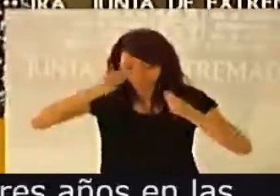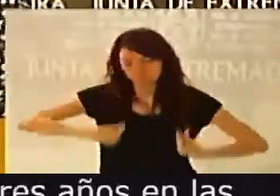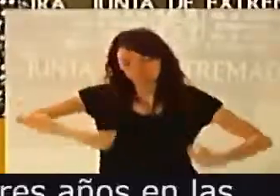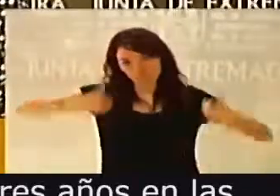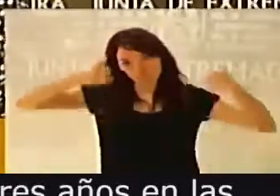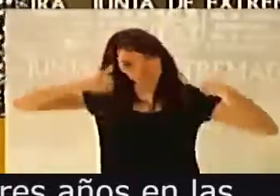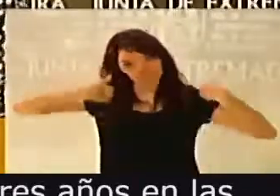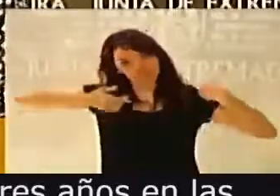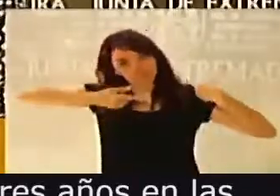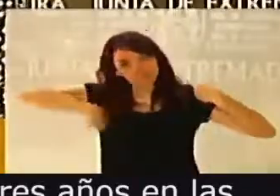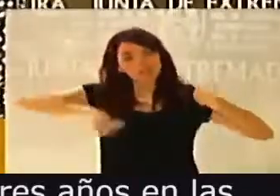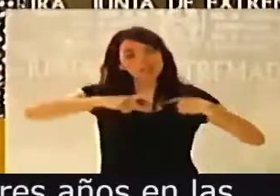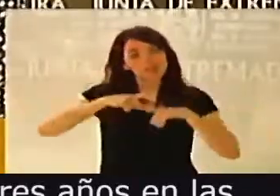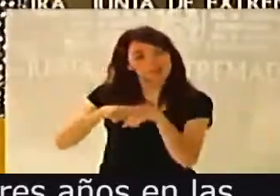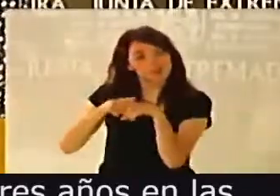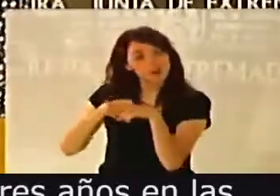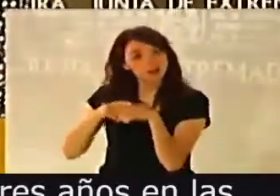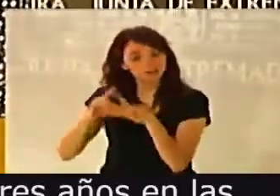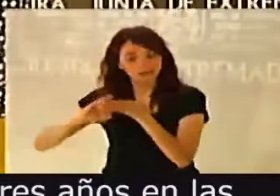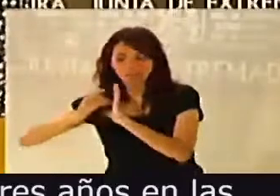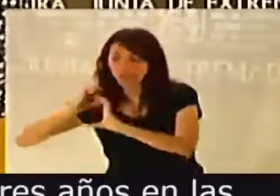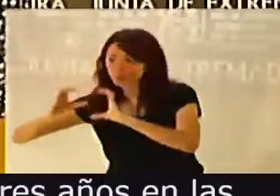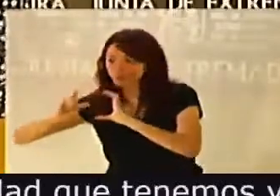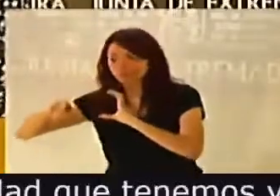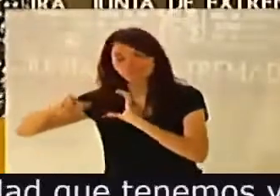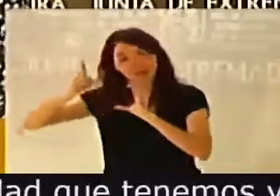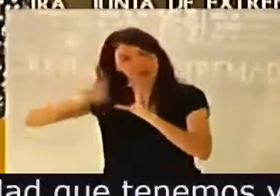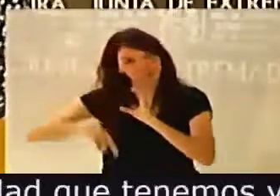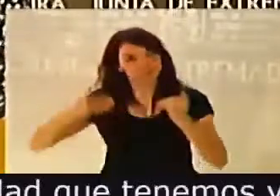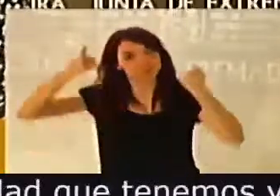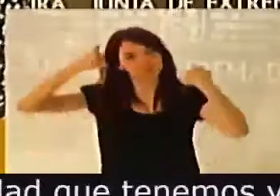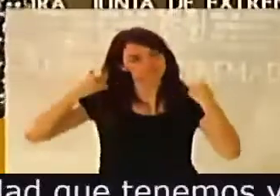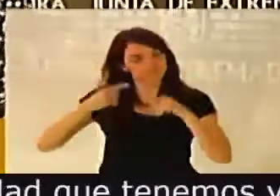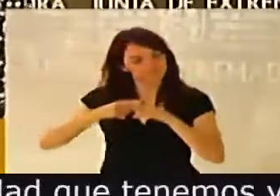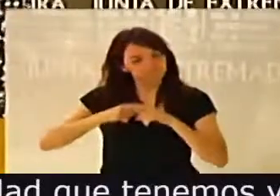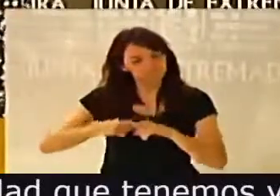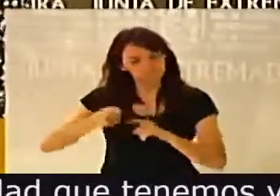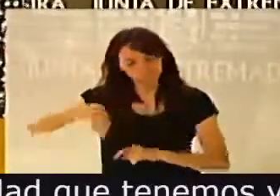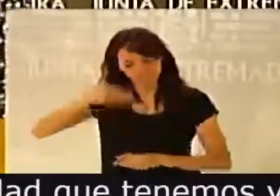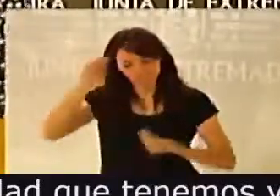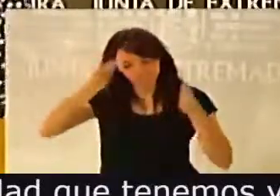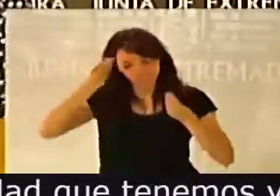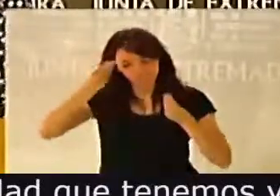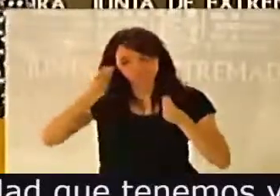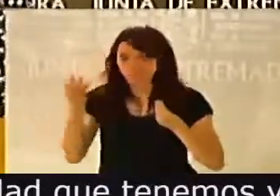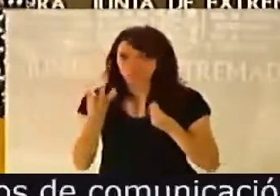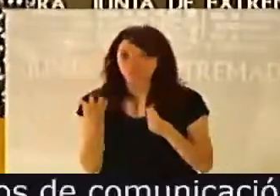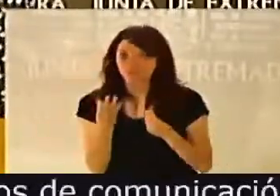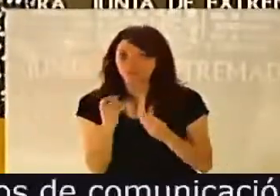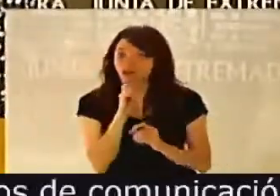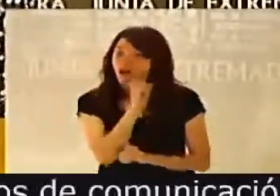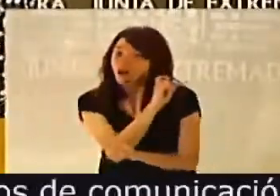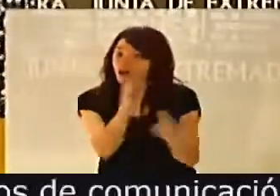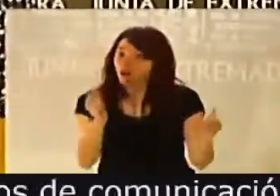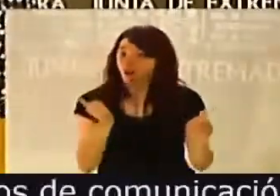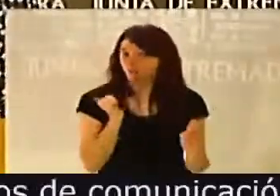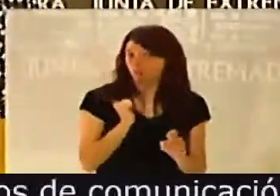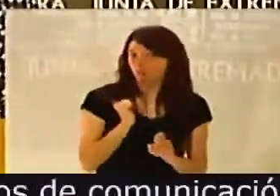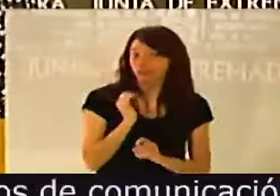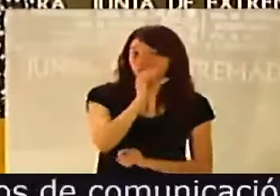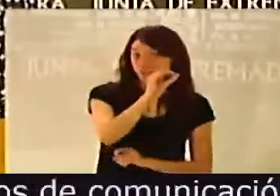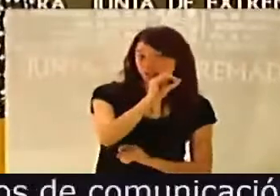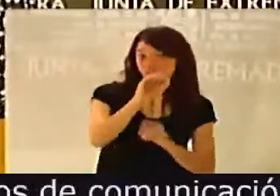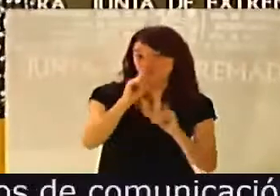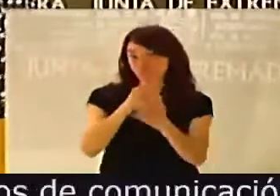que compartimos y comparto con los medios de comunicación, la oportunidad siempre de decir que el 016 es un teléfono gratuito, la